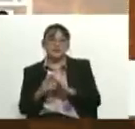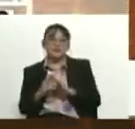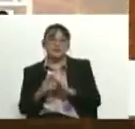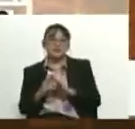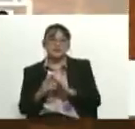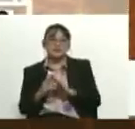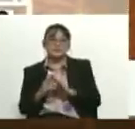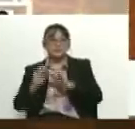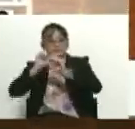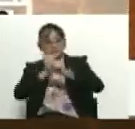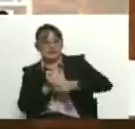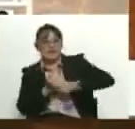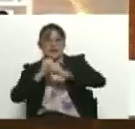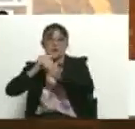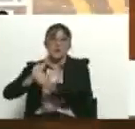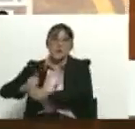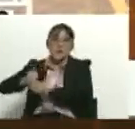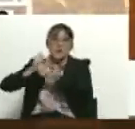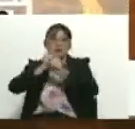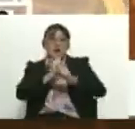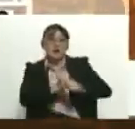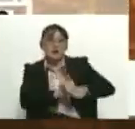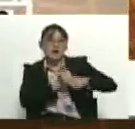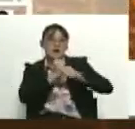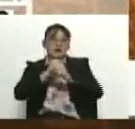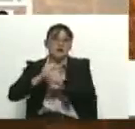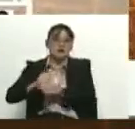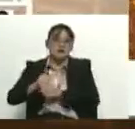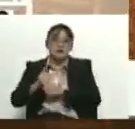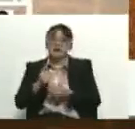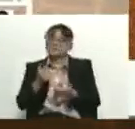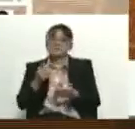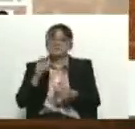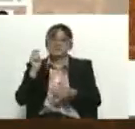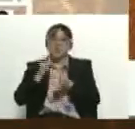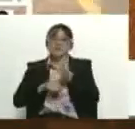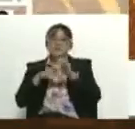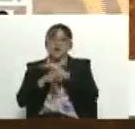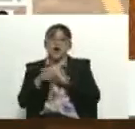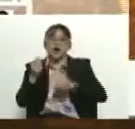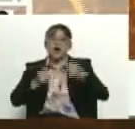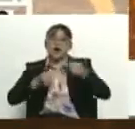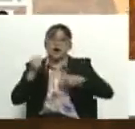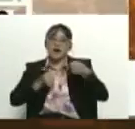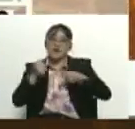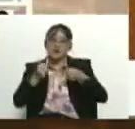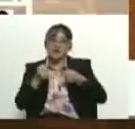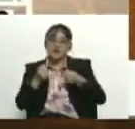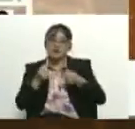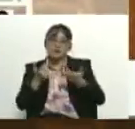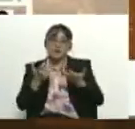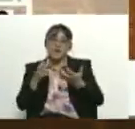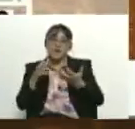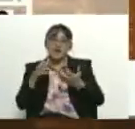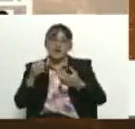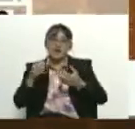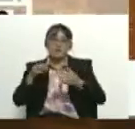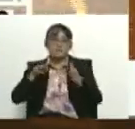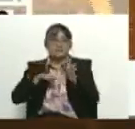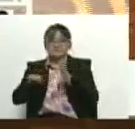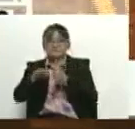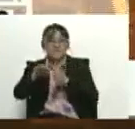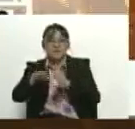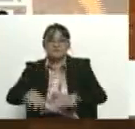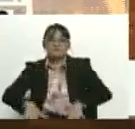es en Canoa lo que llama culiada pues no entre carro Lamentablemente porque bueno fue inundado toda la carretera sin embargo